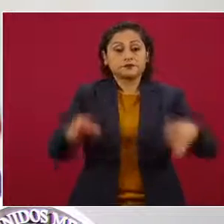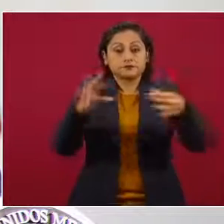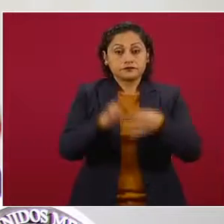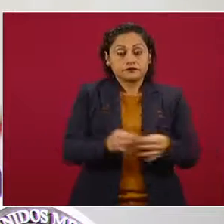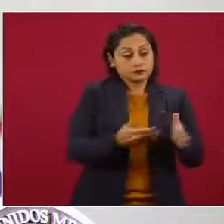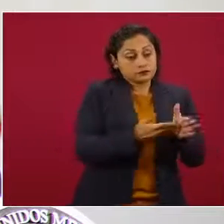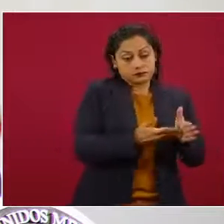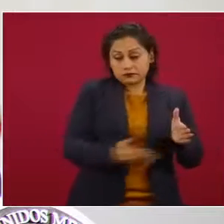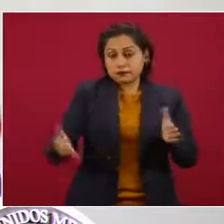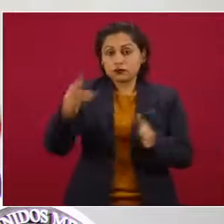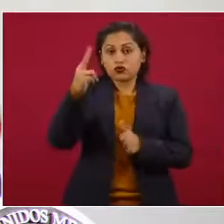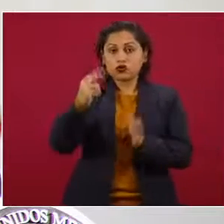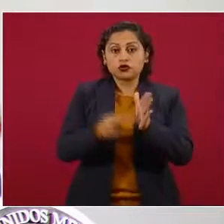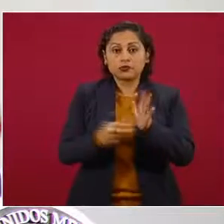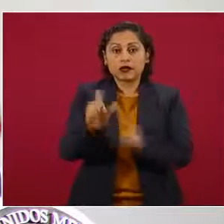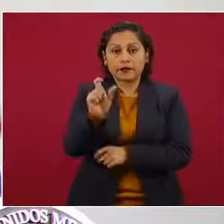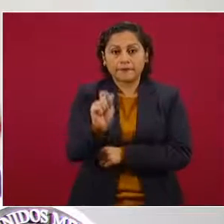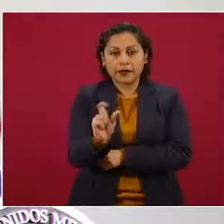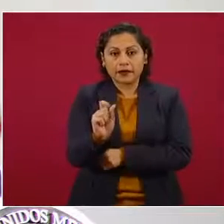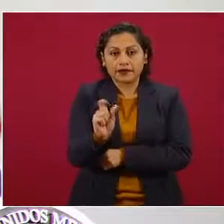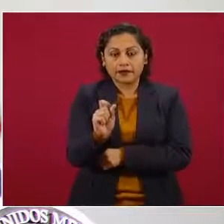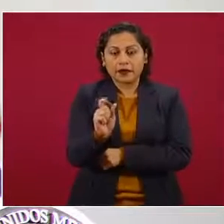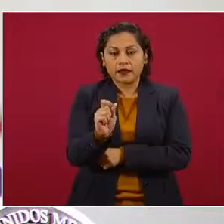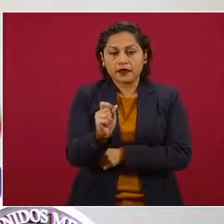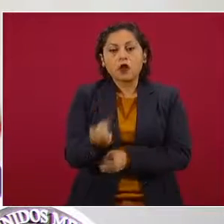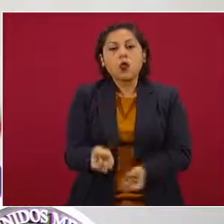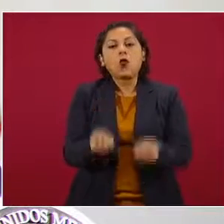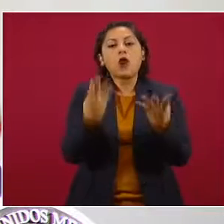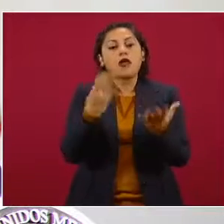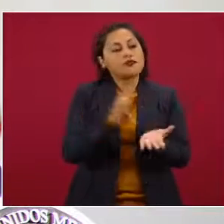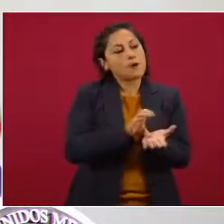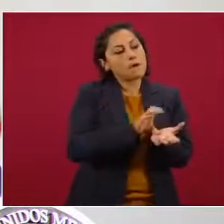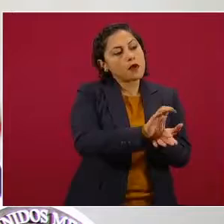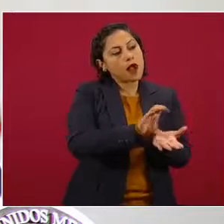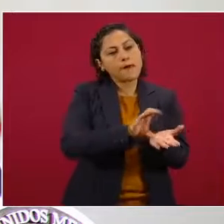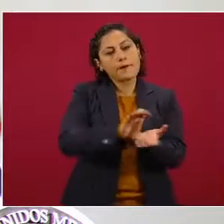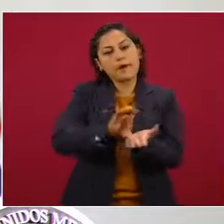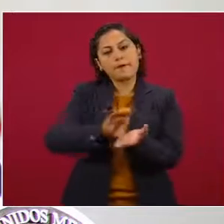año de participaciones